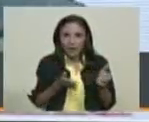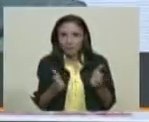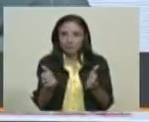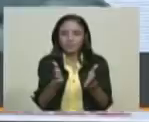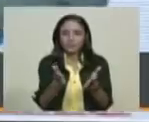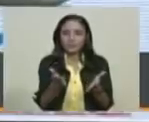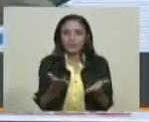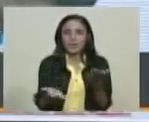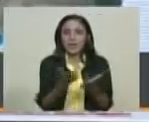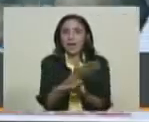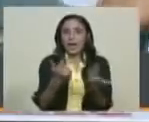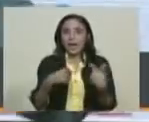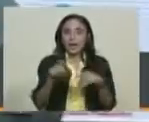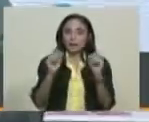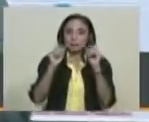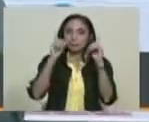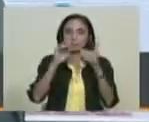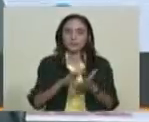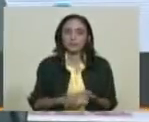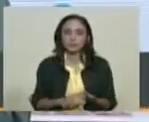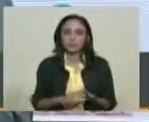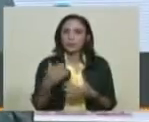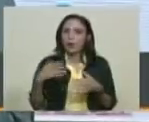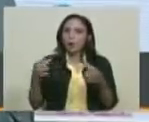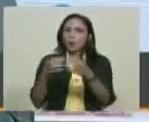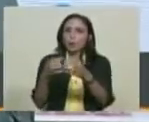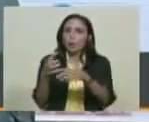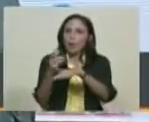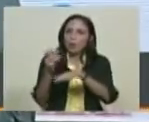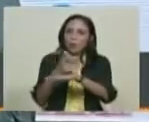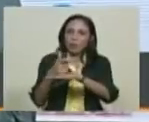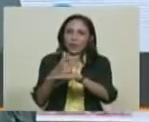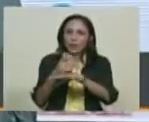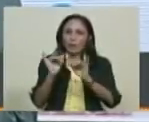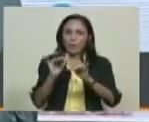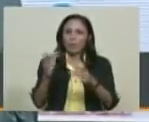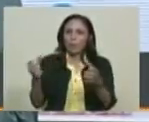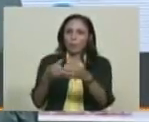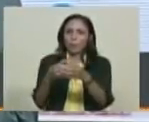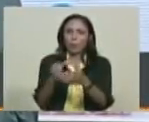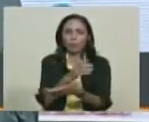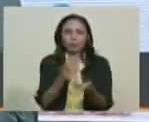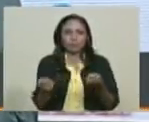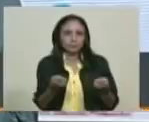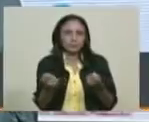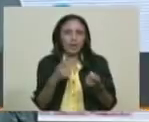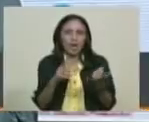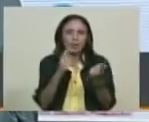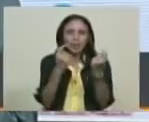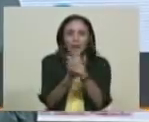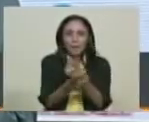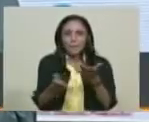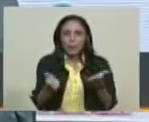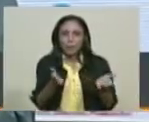nombrar, aparecía de la nada una junta de gobierno de transición